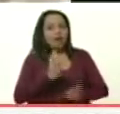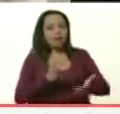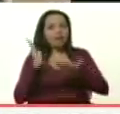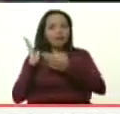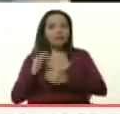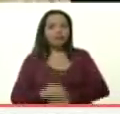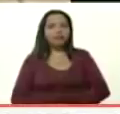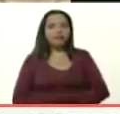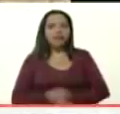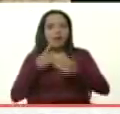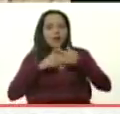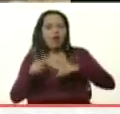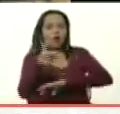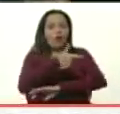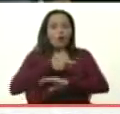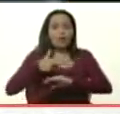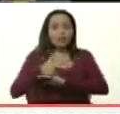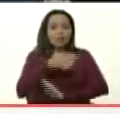Pero el gobierno de Iván Duque,